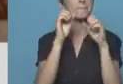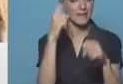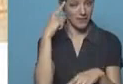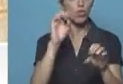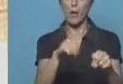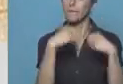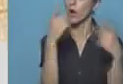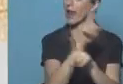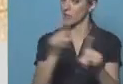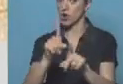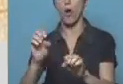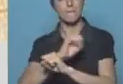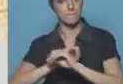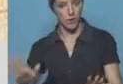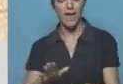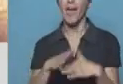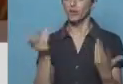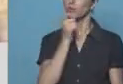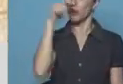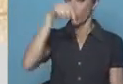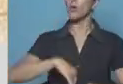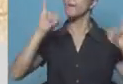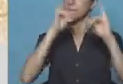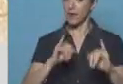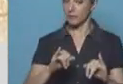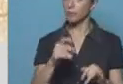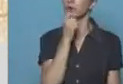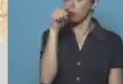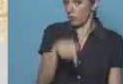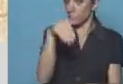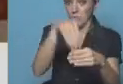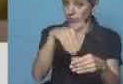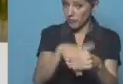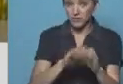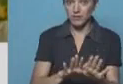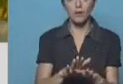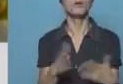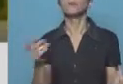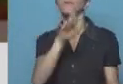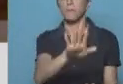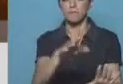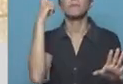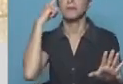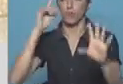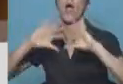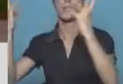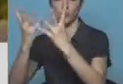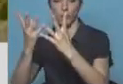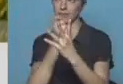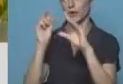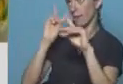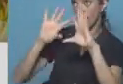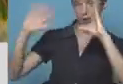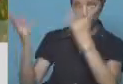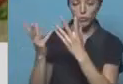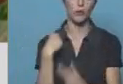y que entonces haya esta paz que hoy vivimos en la Argentina y en la cual hoy estamos votando. Y si no, miremos el mundo. Y si no les gusta mirar el mundo, miremos un